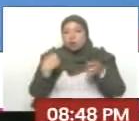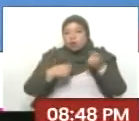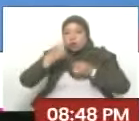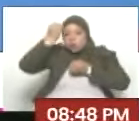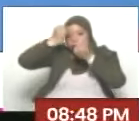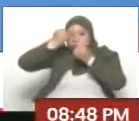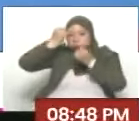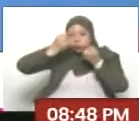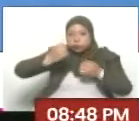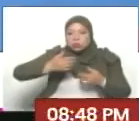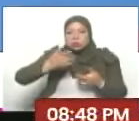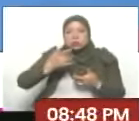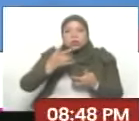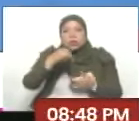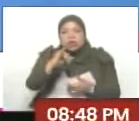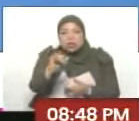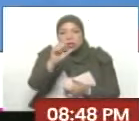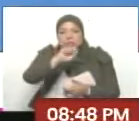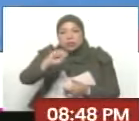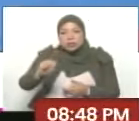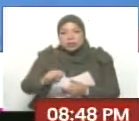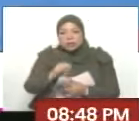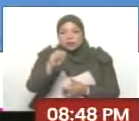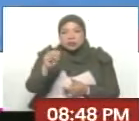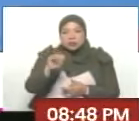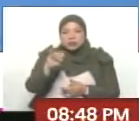tapar el crimen.